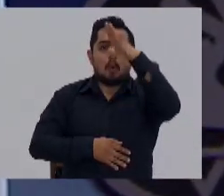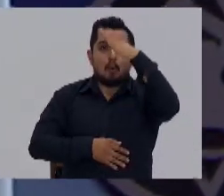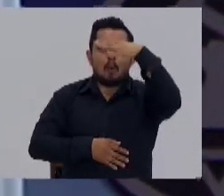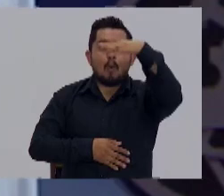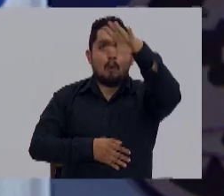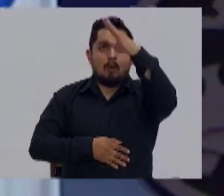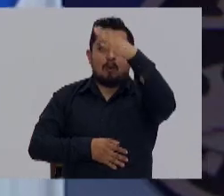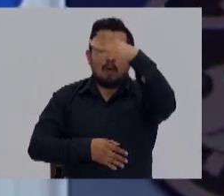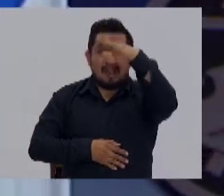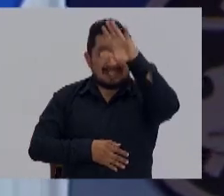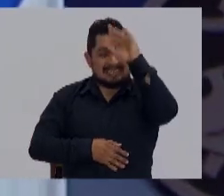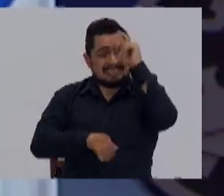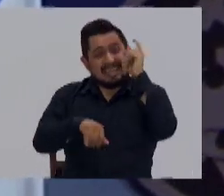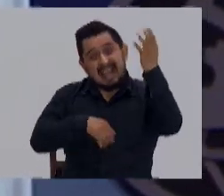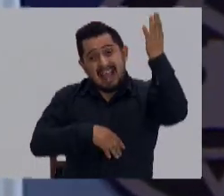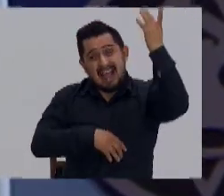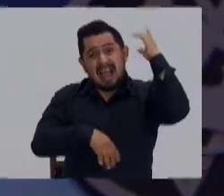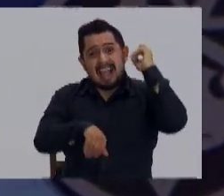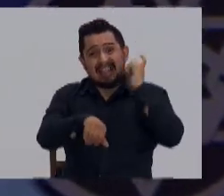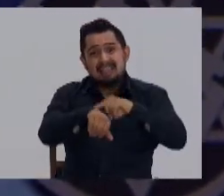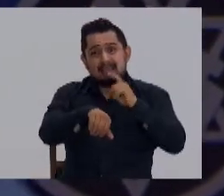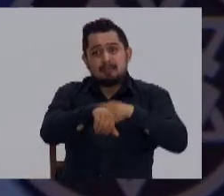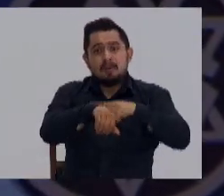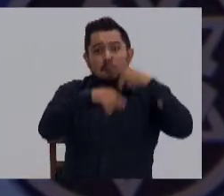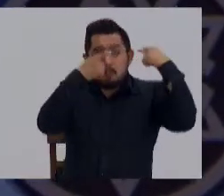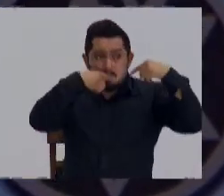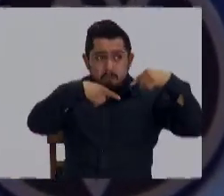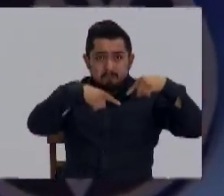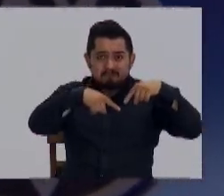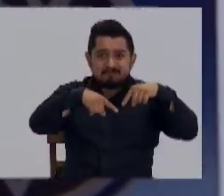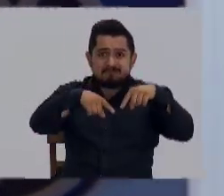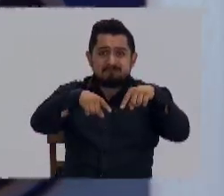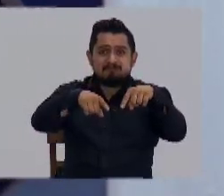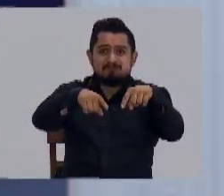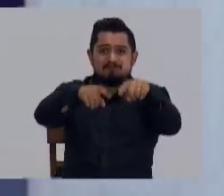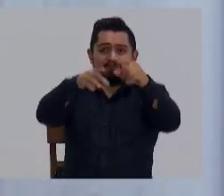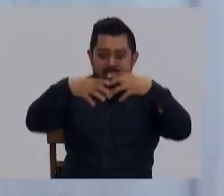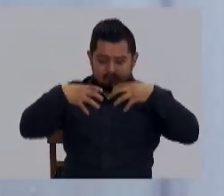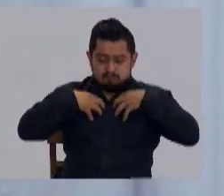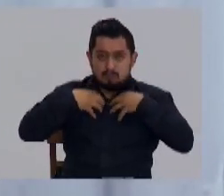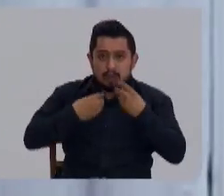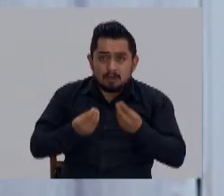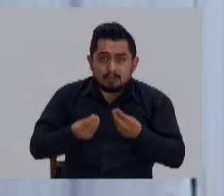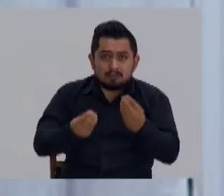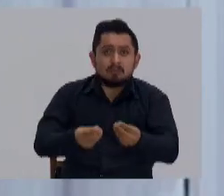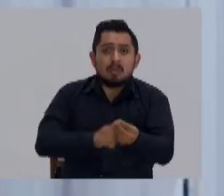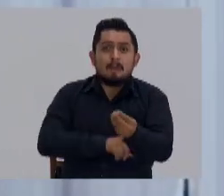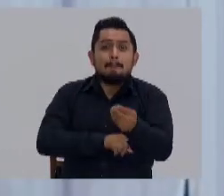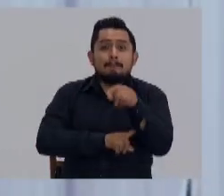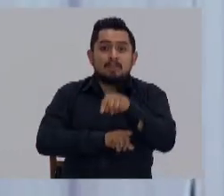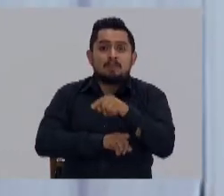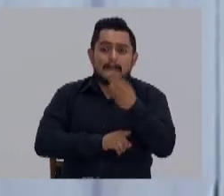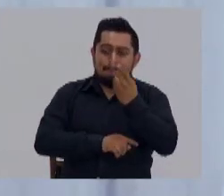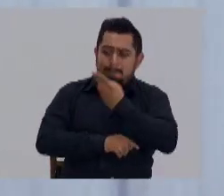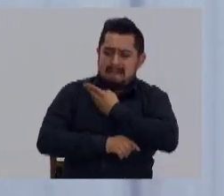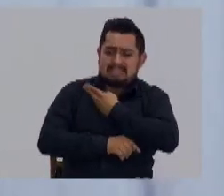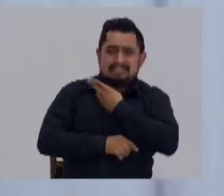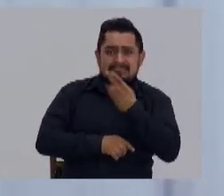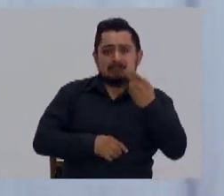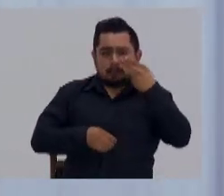en aquel momento iba a vivir en la eternidad sin preocupación alguna. Pero cuando el pecado